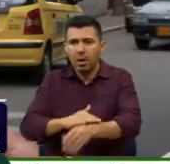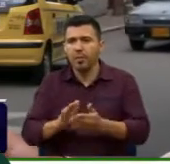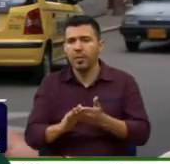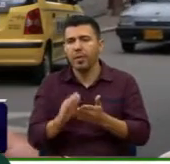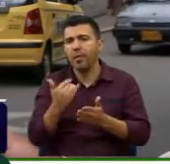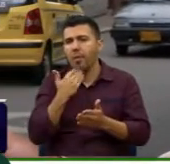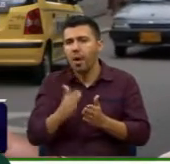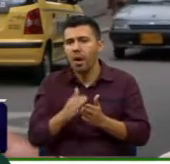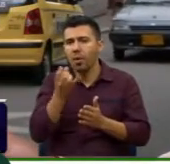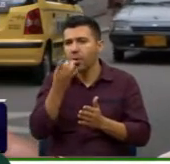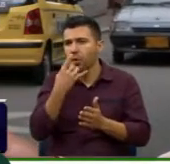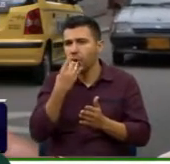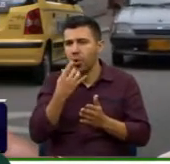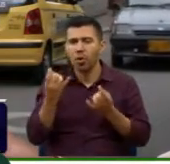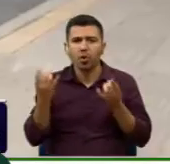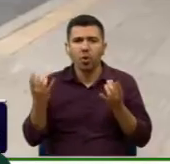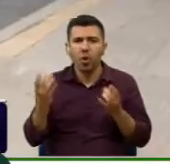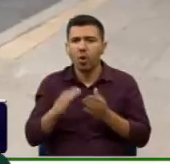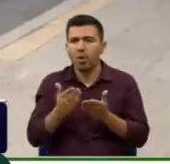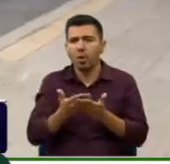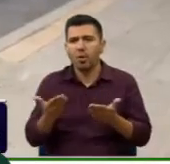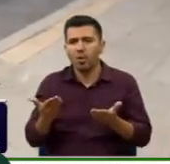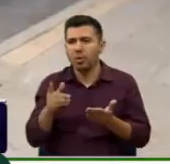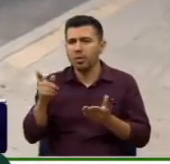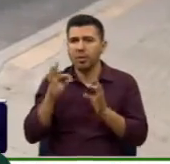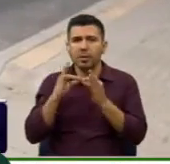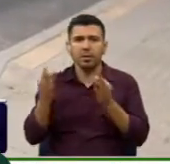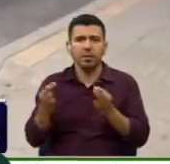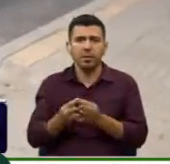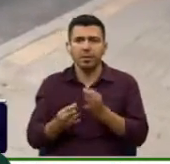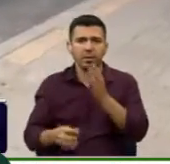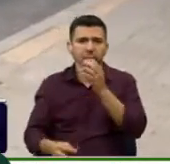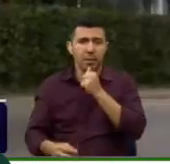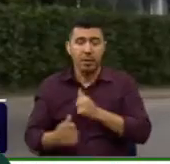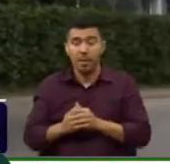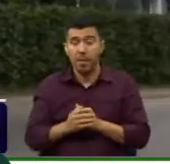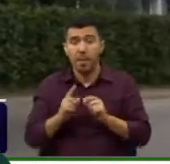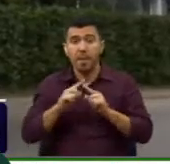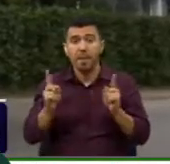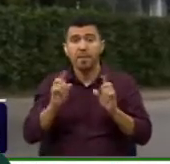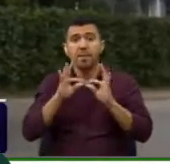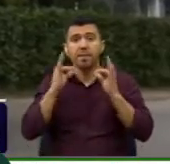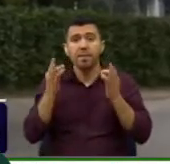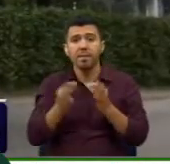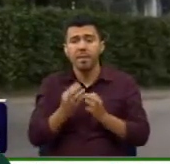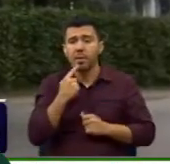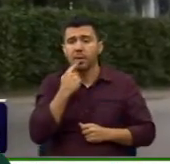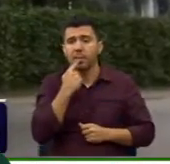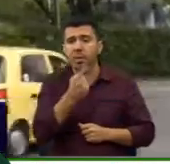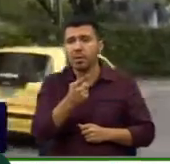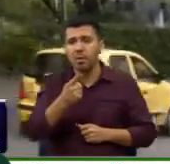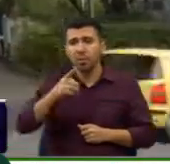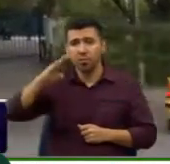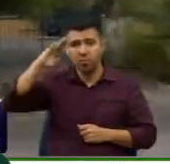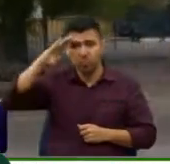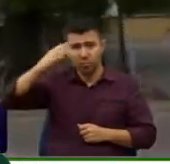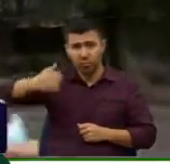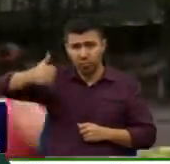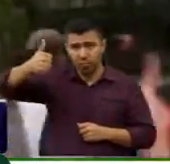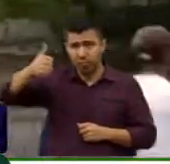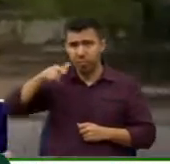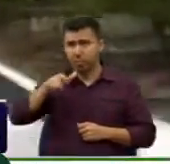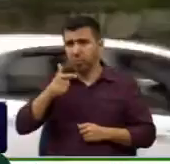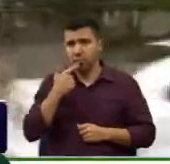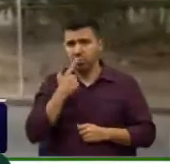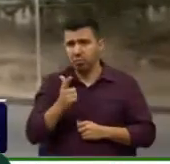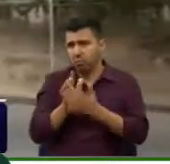droga o algo para el dolor o síntomas así familiares aseguran que los directivos del inpec no ofrecen la información sobre el